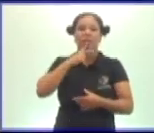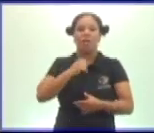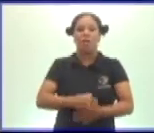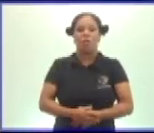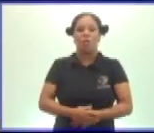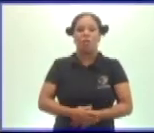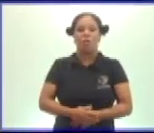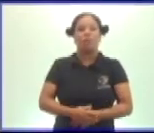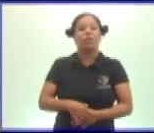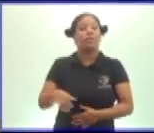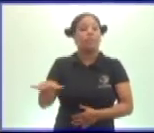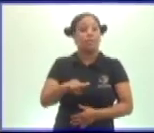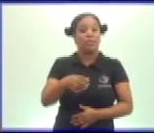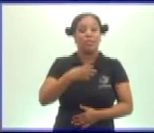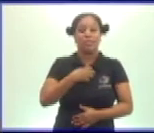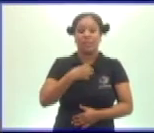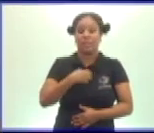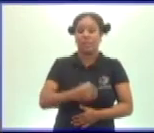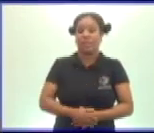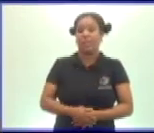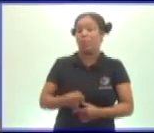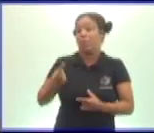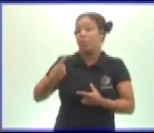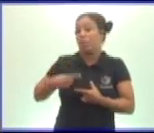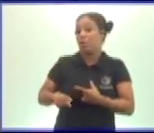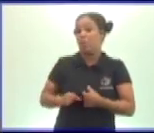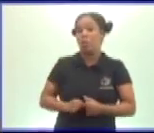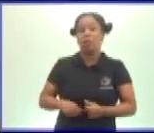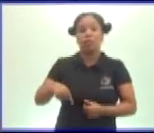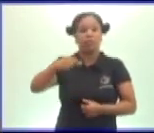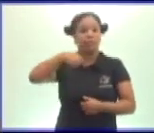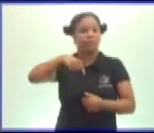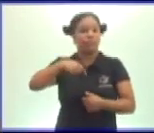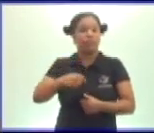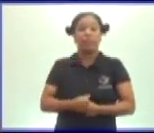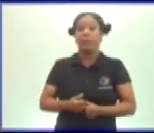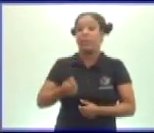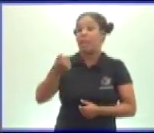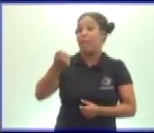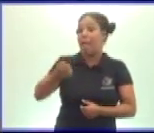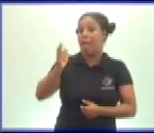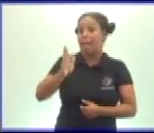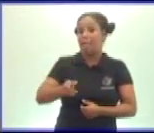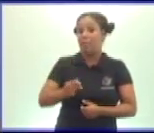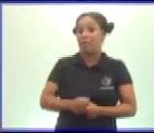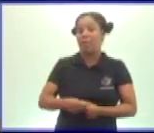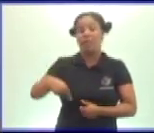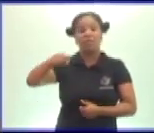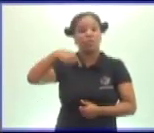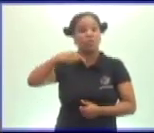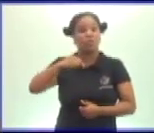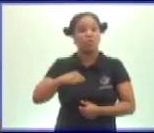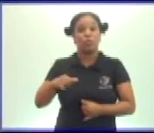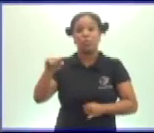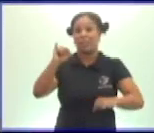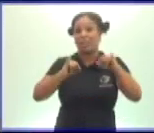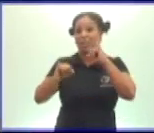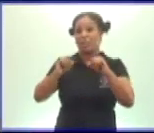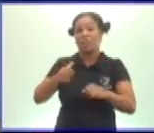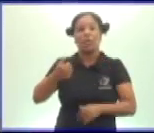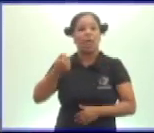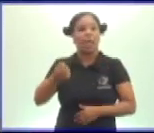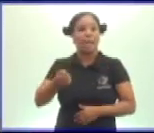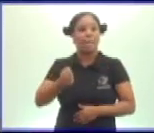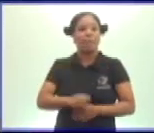También tenemos el ejemplo de un disolvente apolar y solutos iónicos o apolares, y tenemos aquí